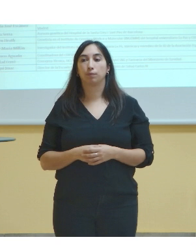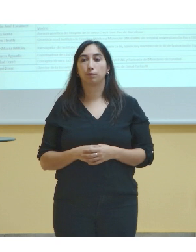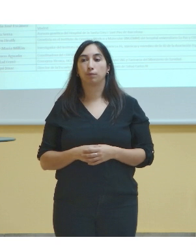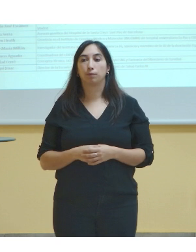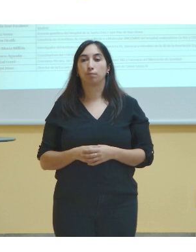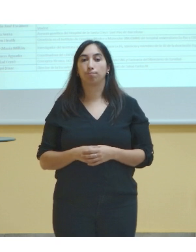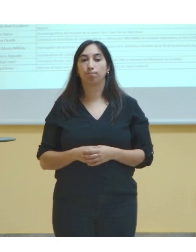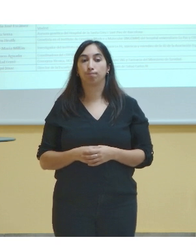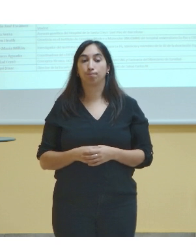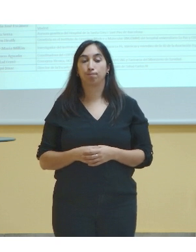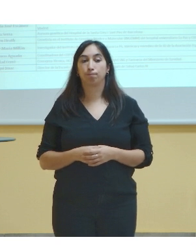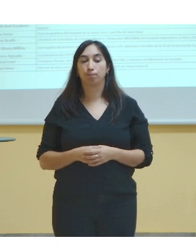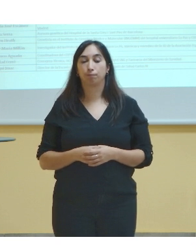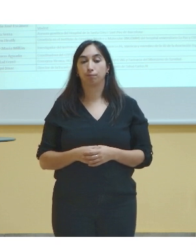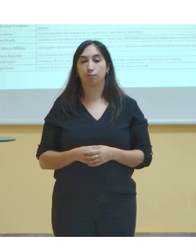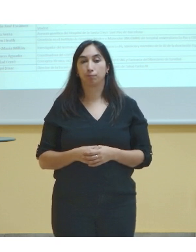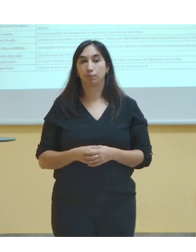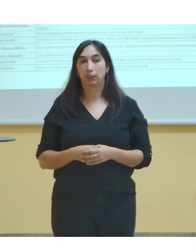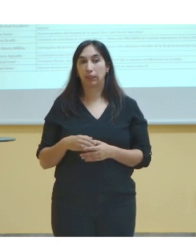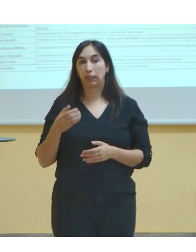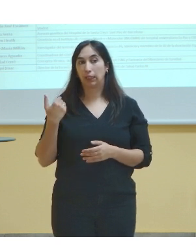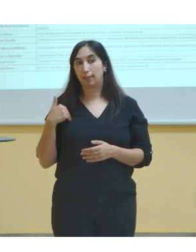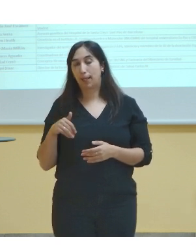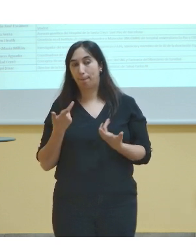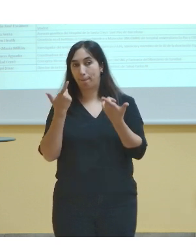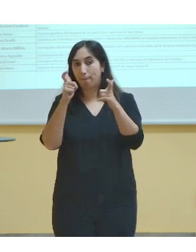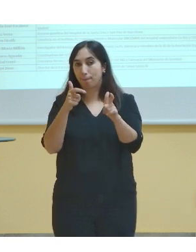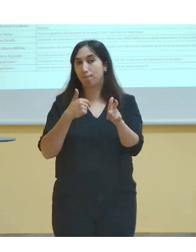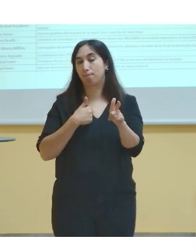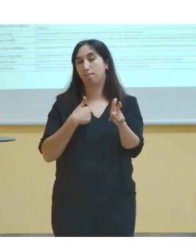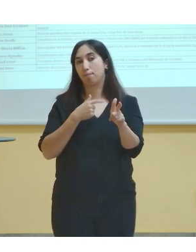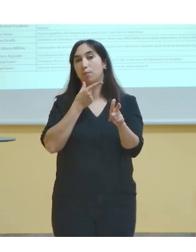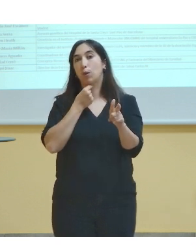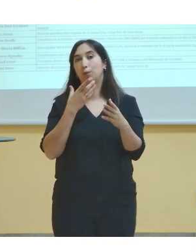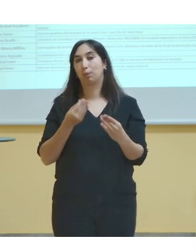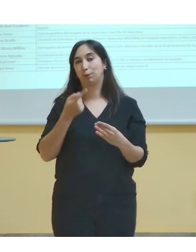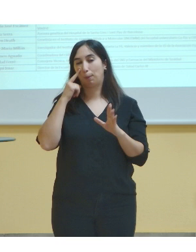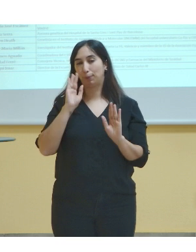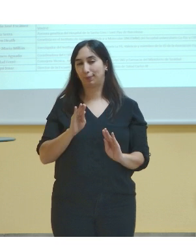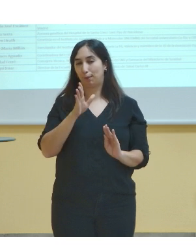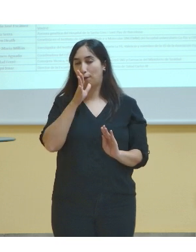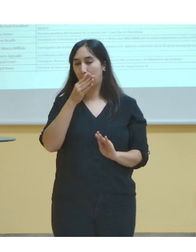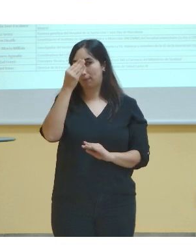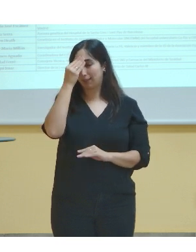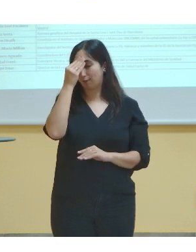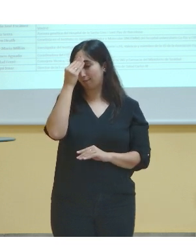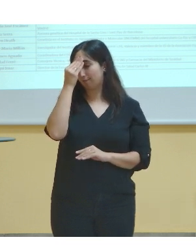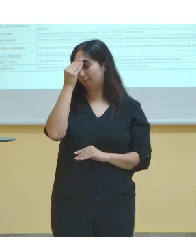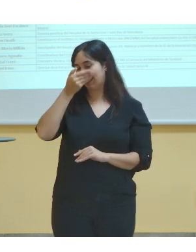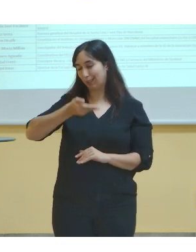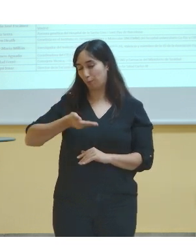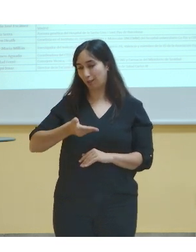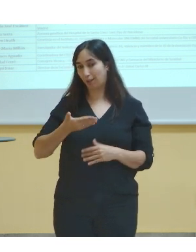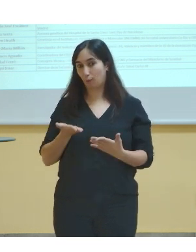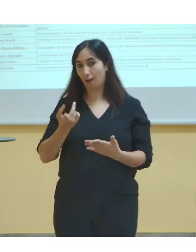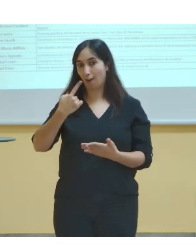Y bueno, ya la parte que a mí me gusta mucho resaltar, porque me parece tremendamente valiosa, es la